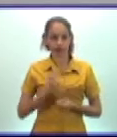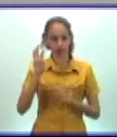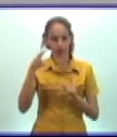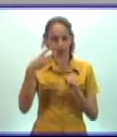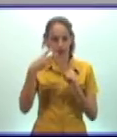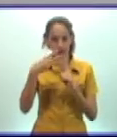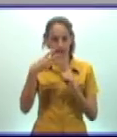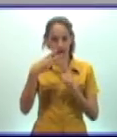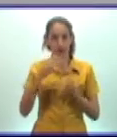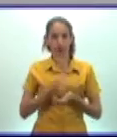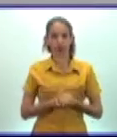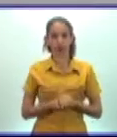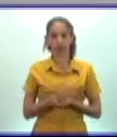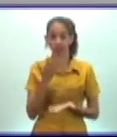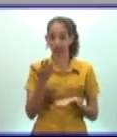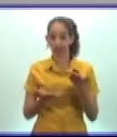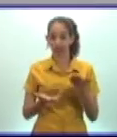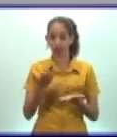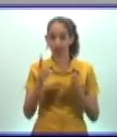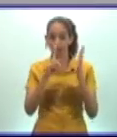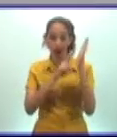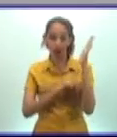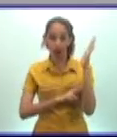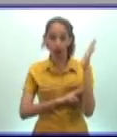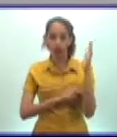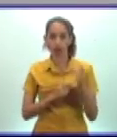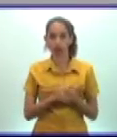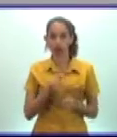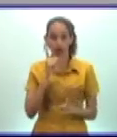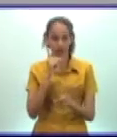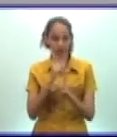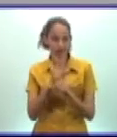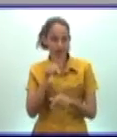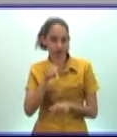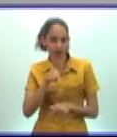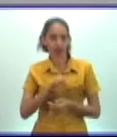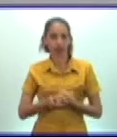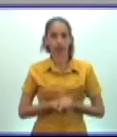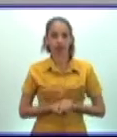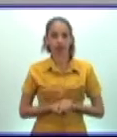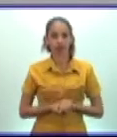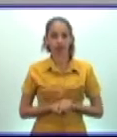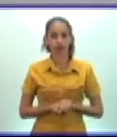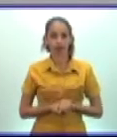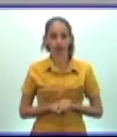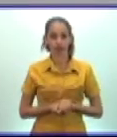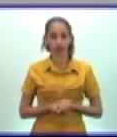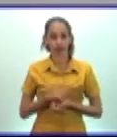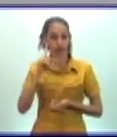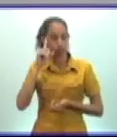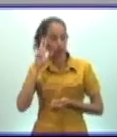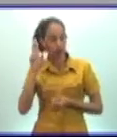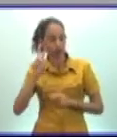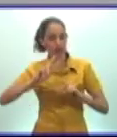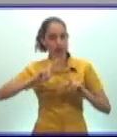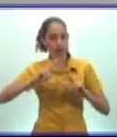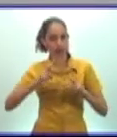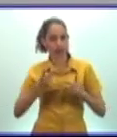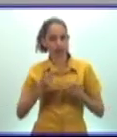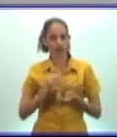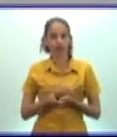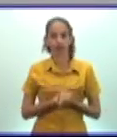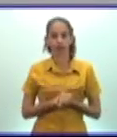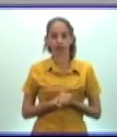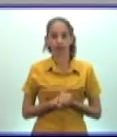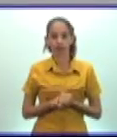C, compara los valores hallados. Vamos a recordar la expresión numérica de